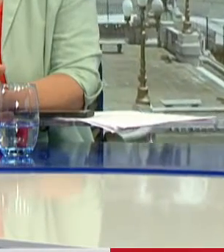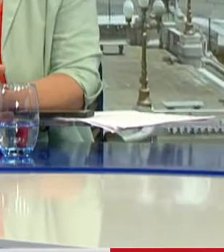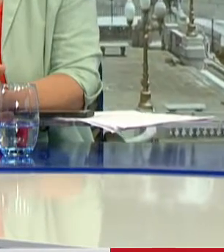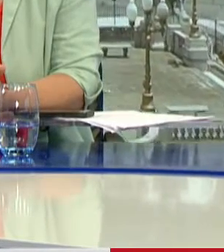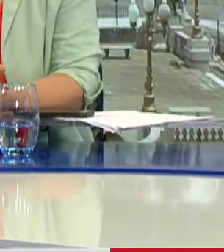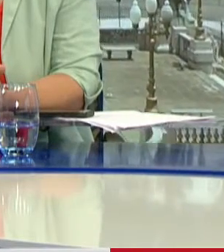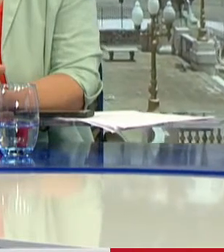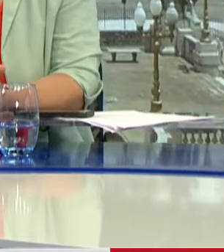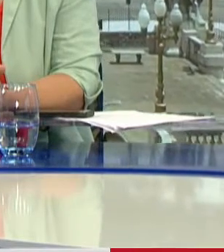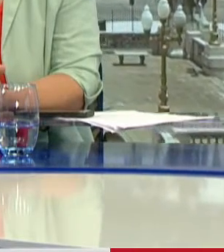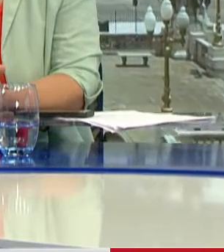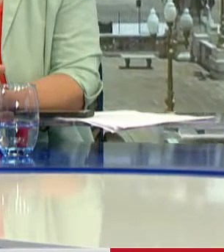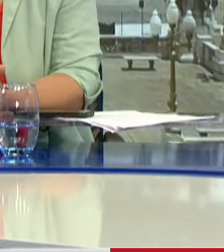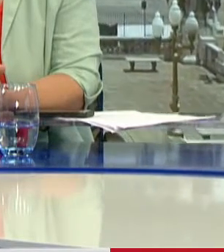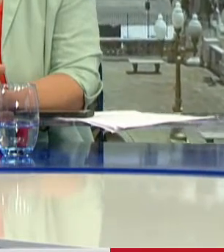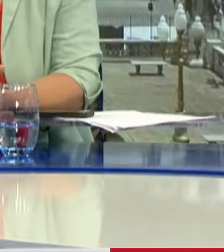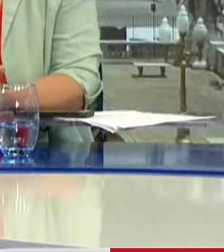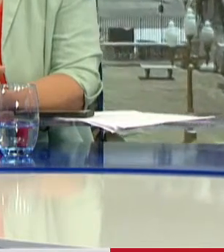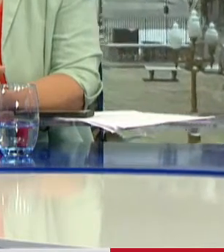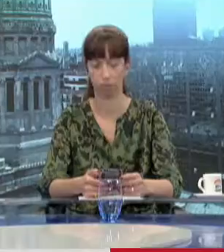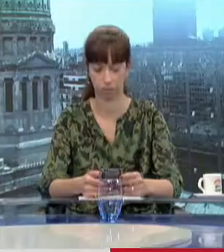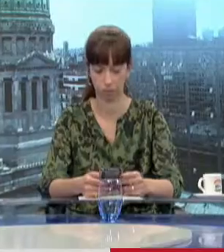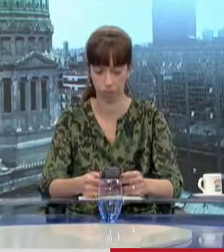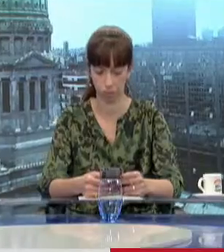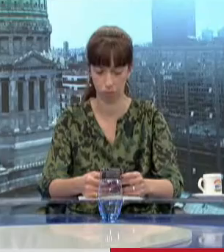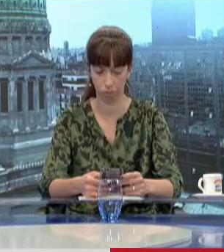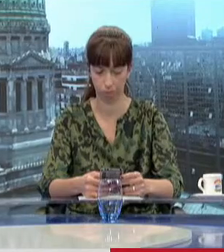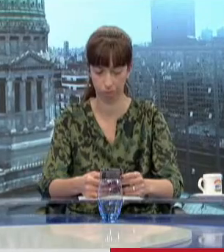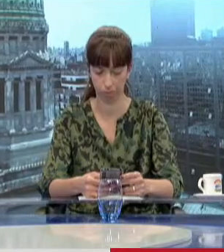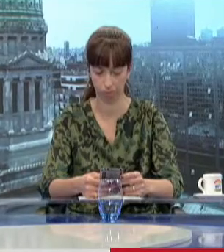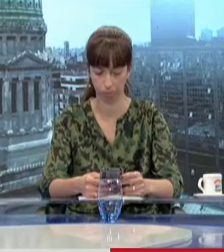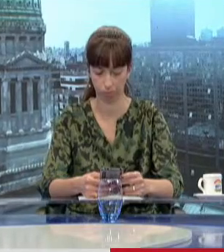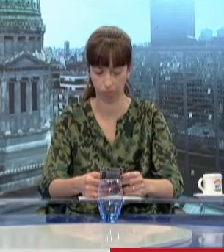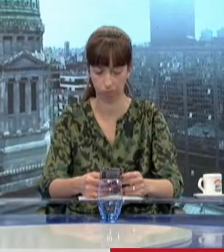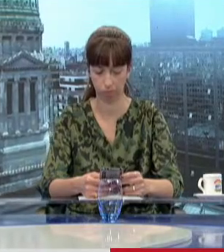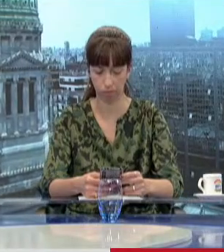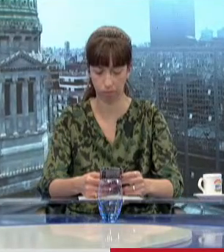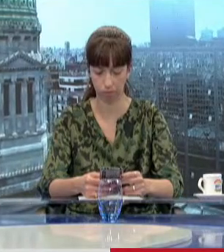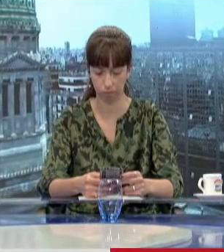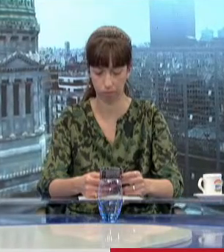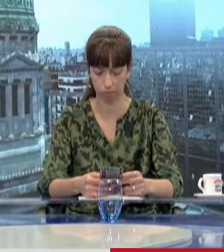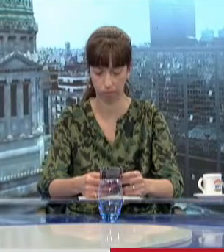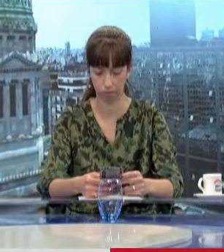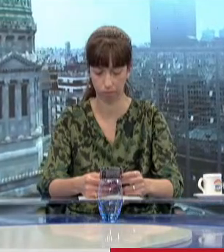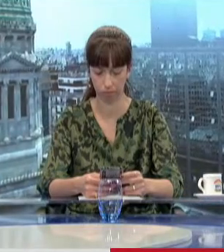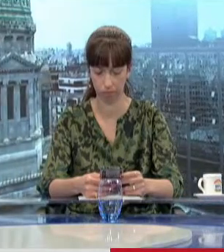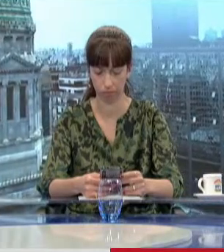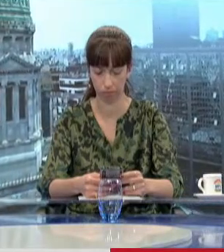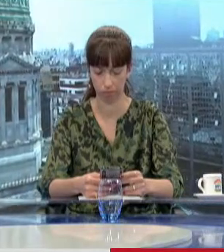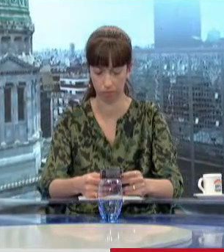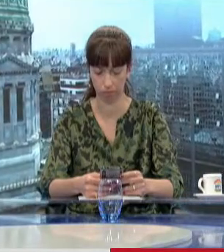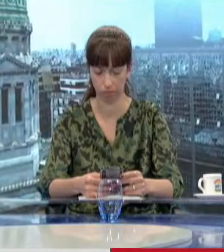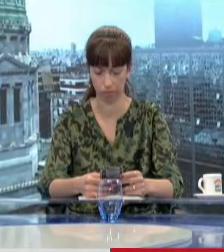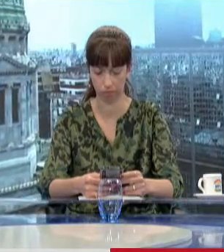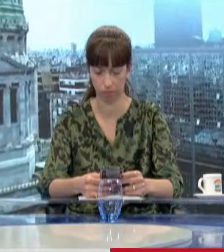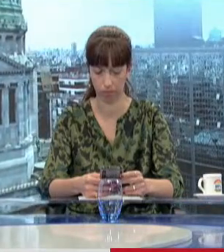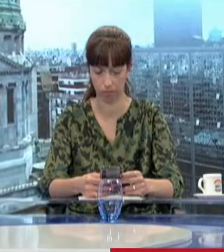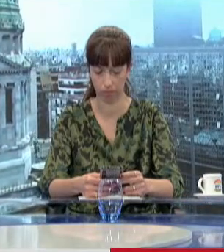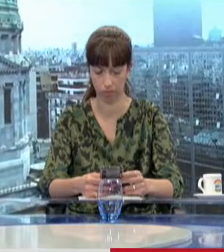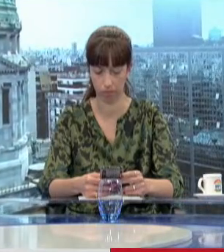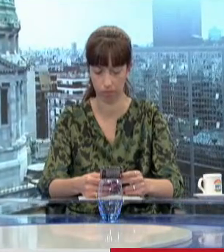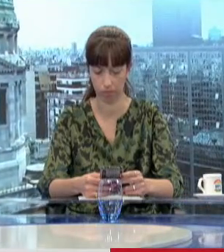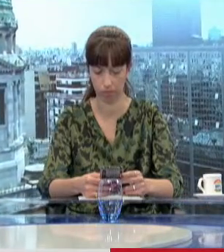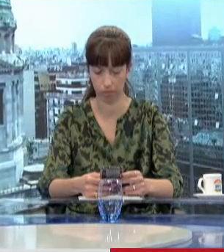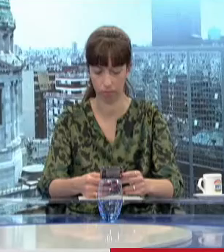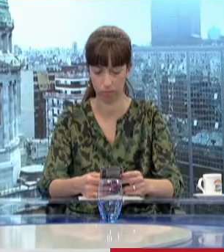Sí, mira, hubo 3 proyectos, el de Carro, el de Fernanda Vallejos, que yo acompañé, y el de